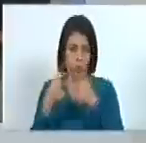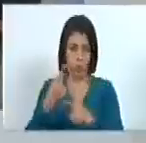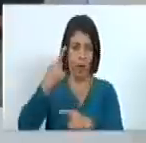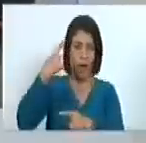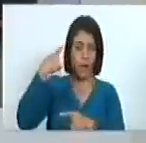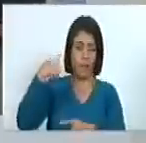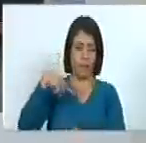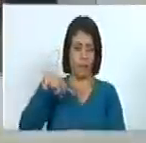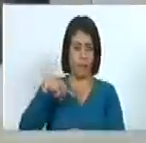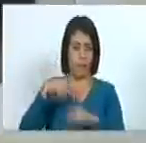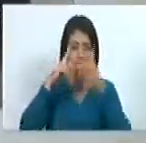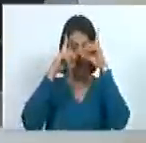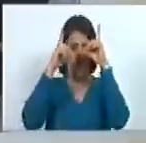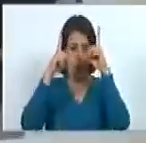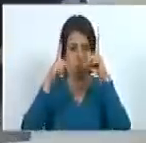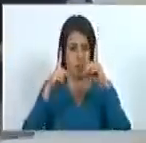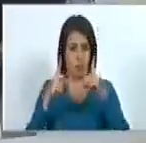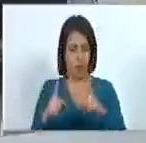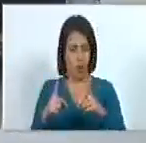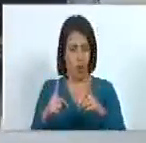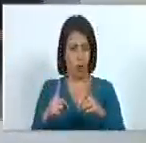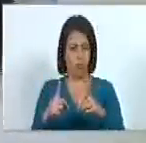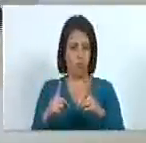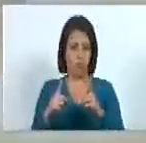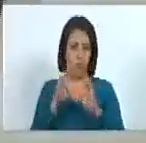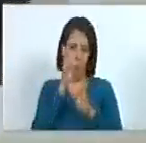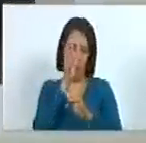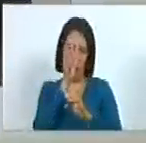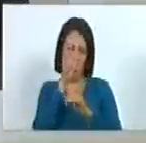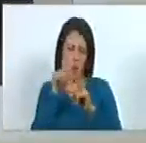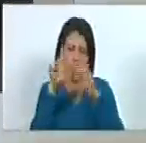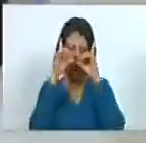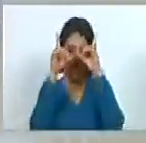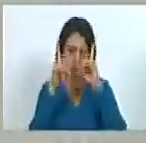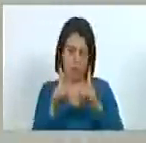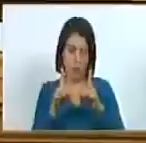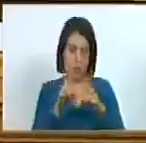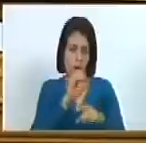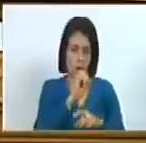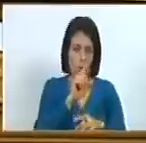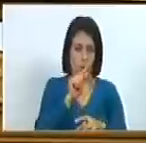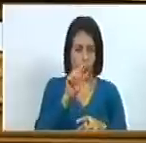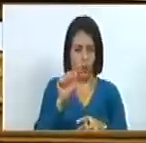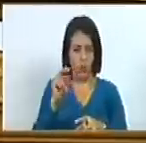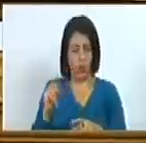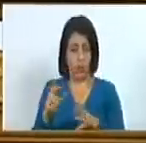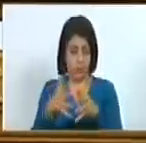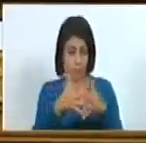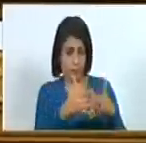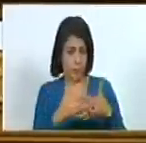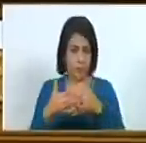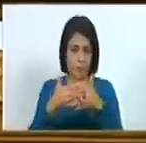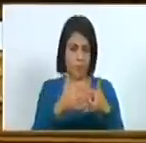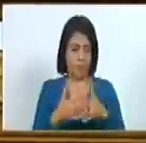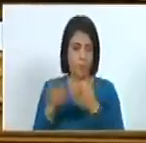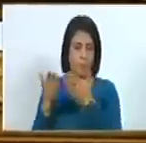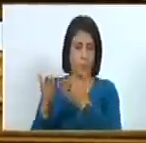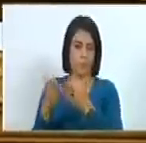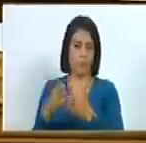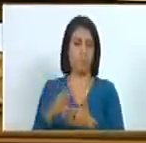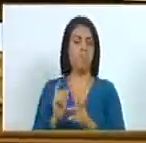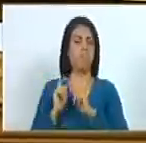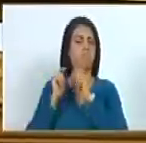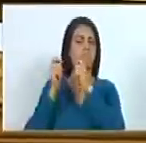ayer, por decisión graciosa de la OFAC y del imperialismo norteamericano,